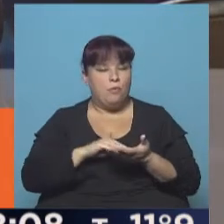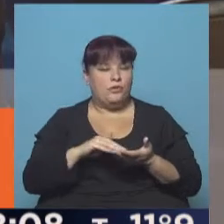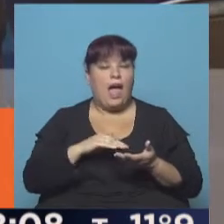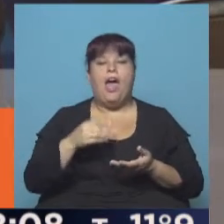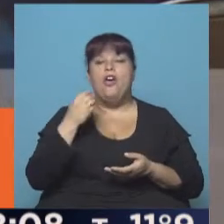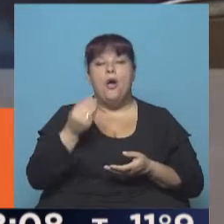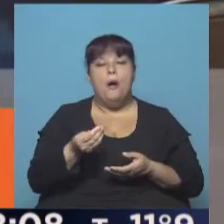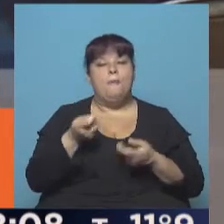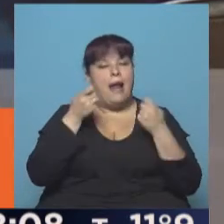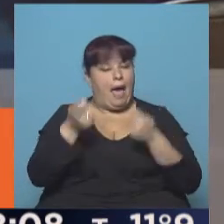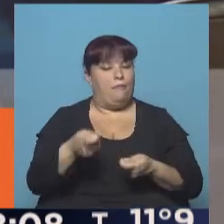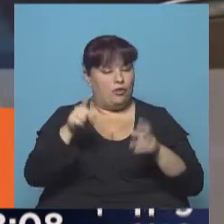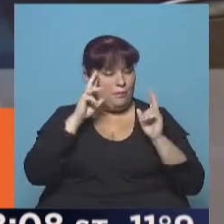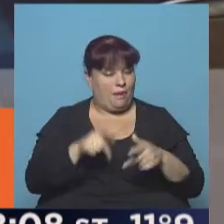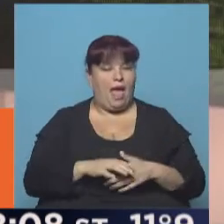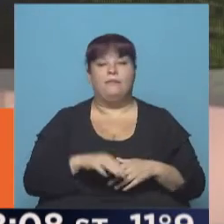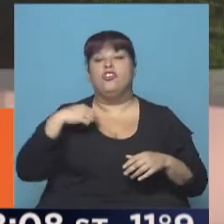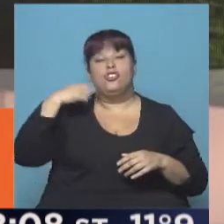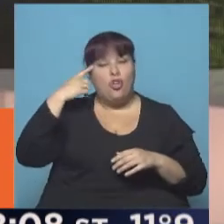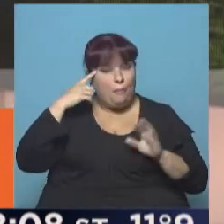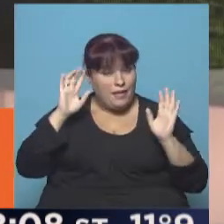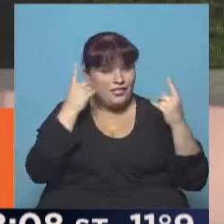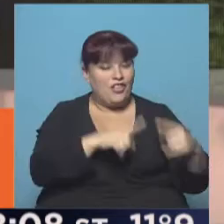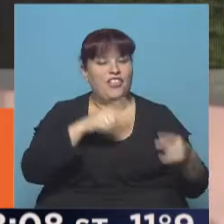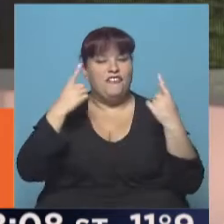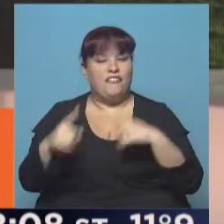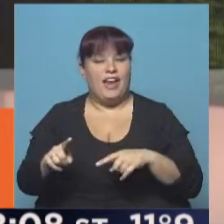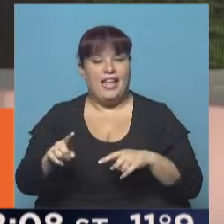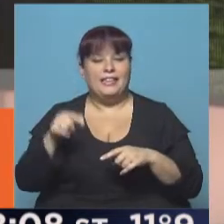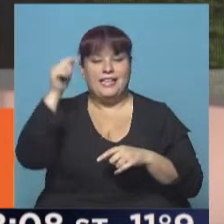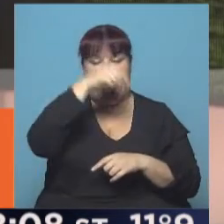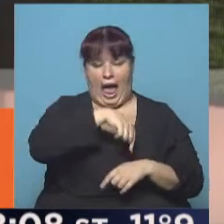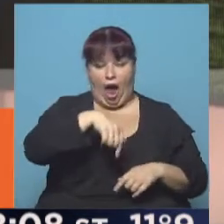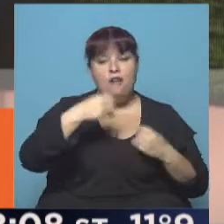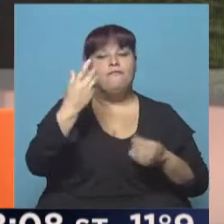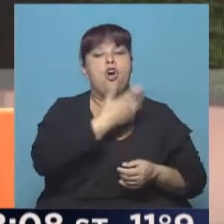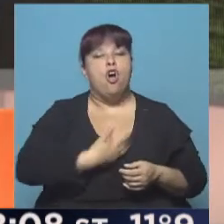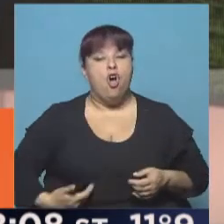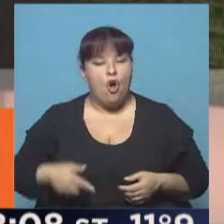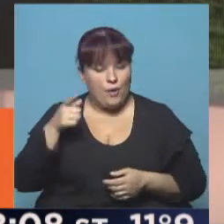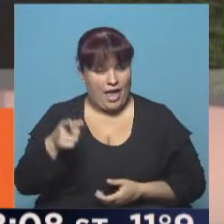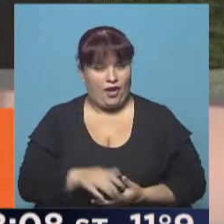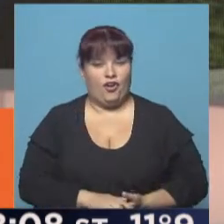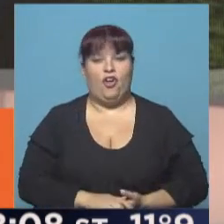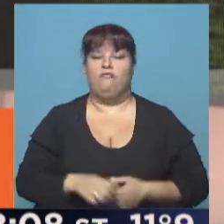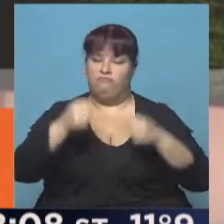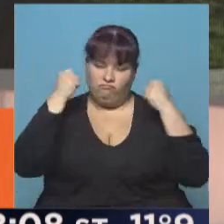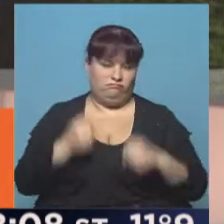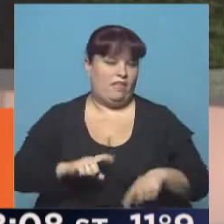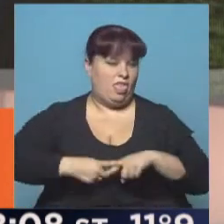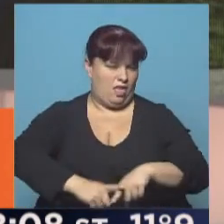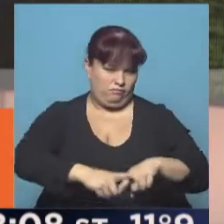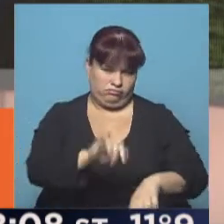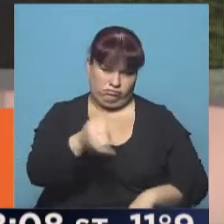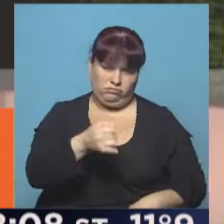que acompañen esta iniciativa? Yo creo que la diferencia de la actualidad es que hay un gobierno que está decidido a discutir